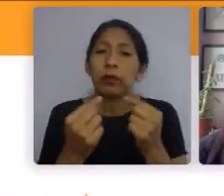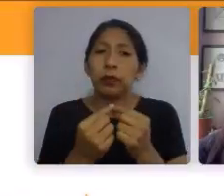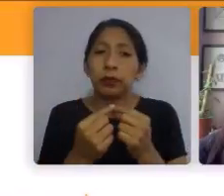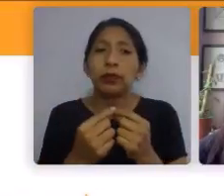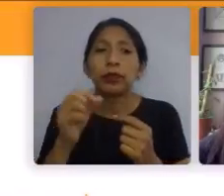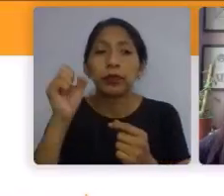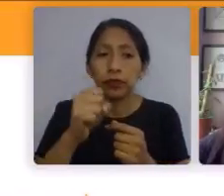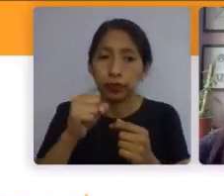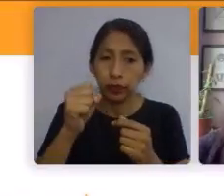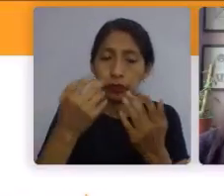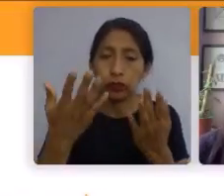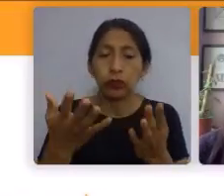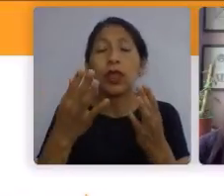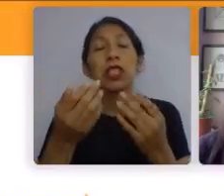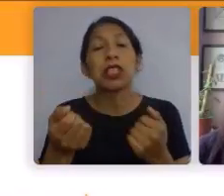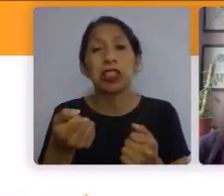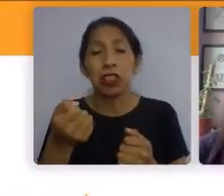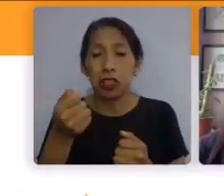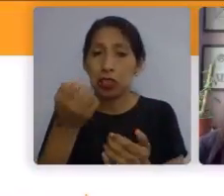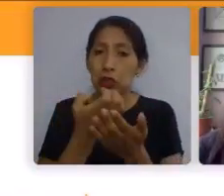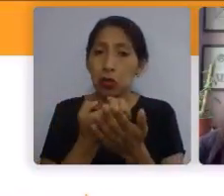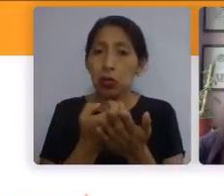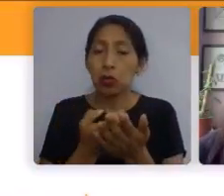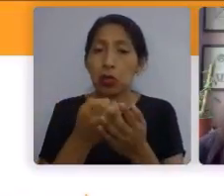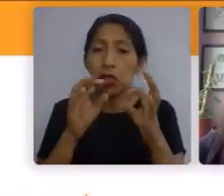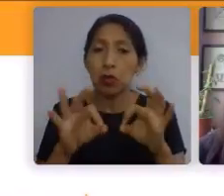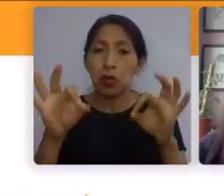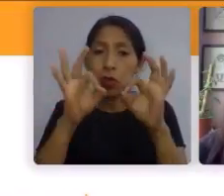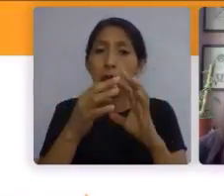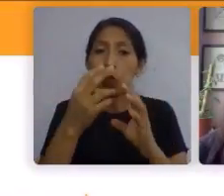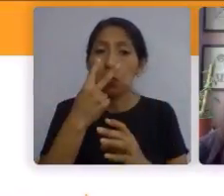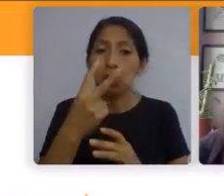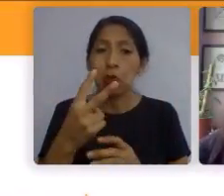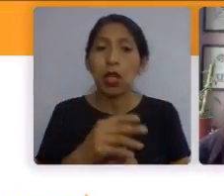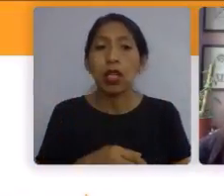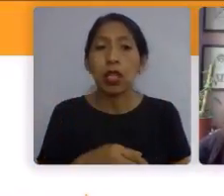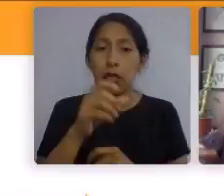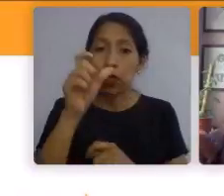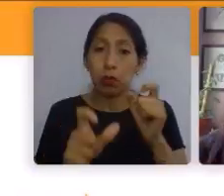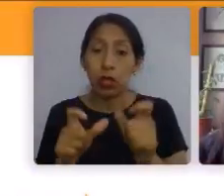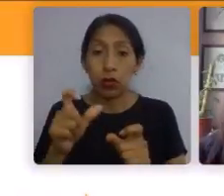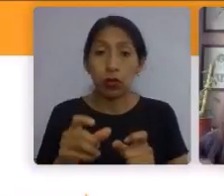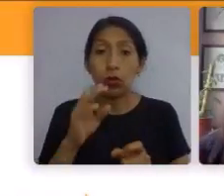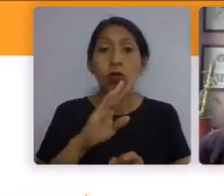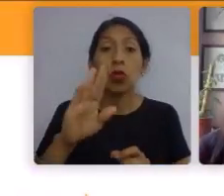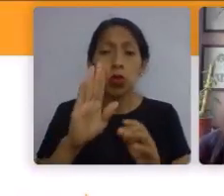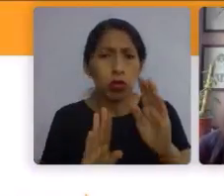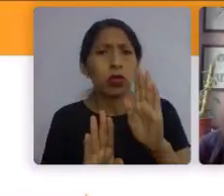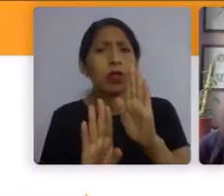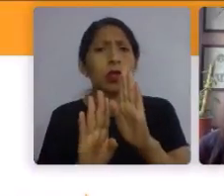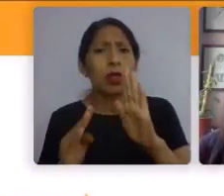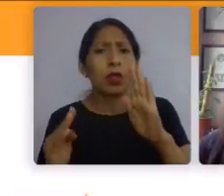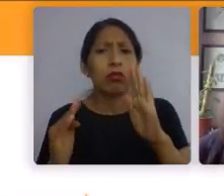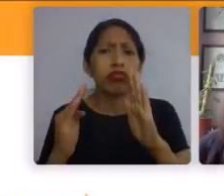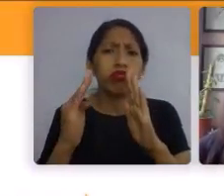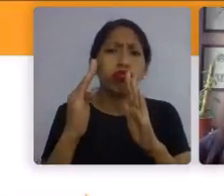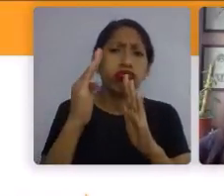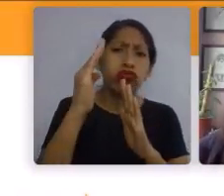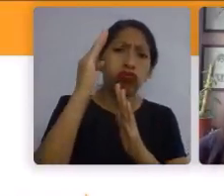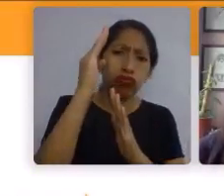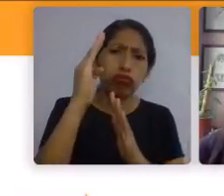económicamente activa importante. Vemos que la distribución poblacional en Alemania es hacia arriba, es un